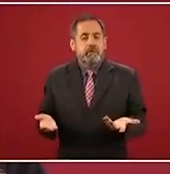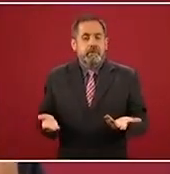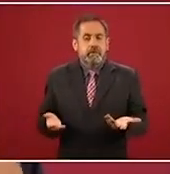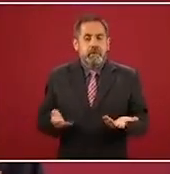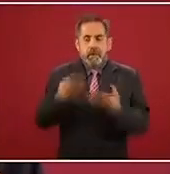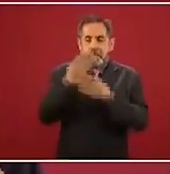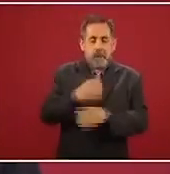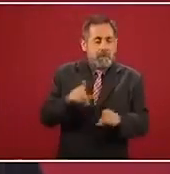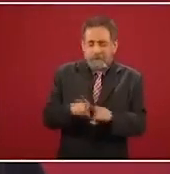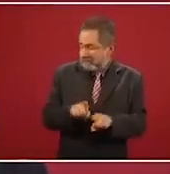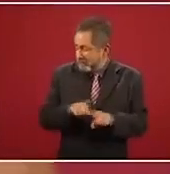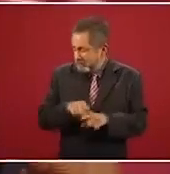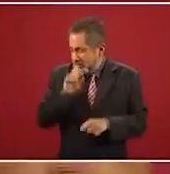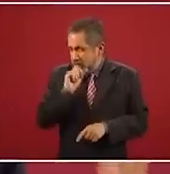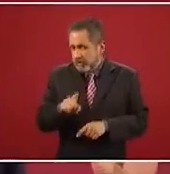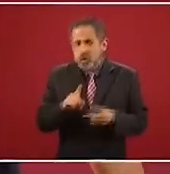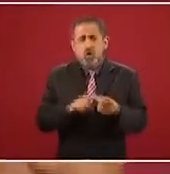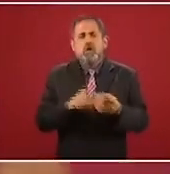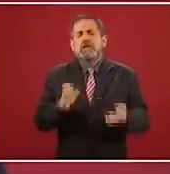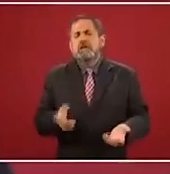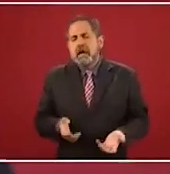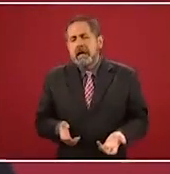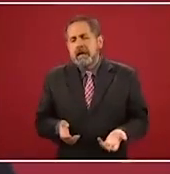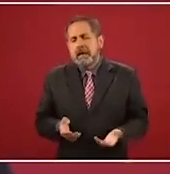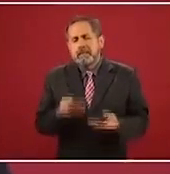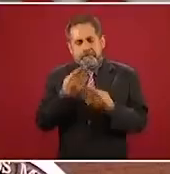bancario, lo mismo. ¿Dónde están los bancos?